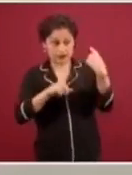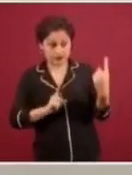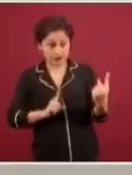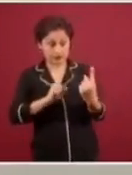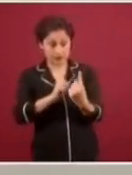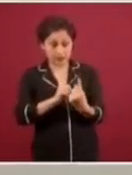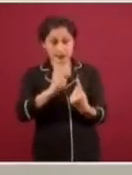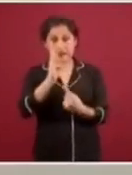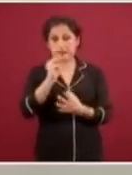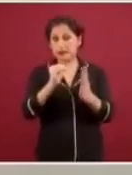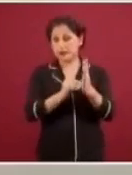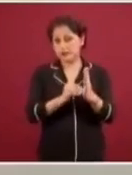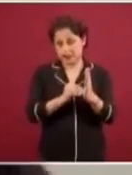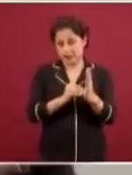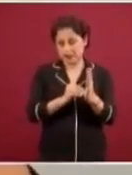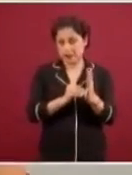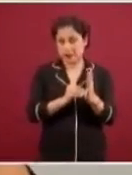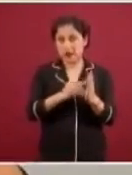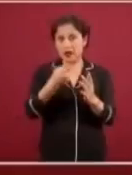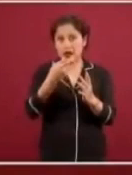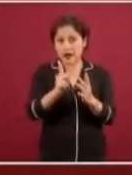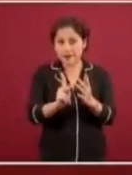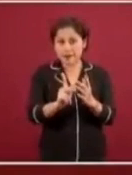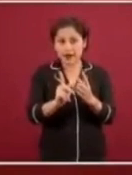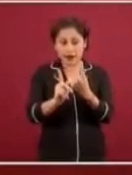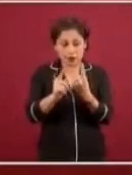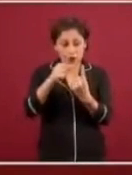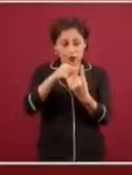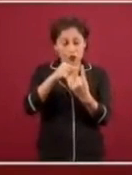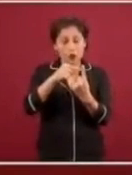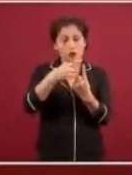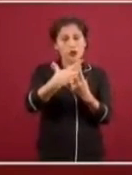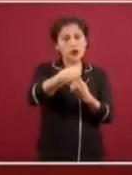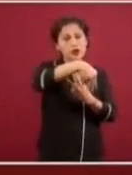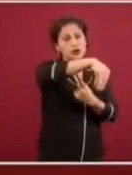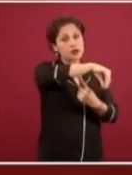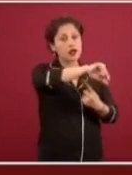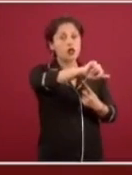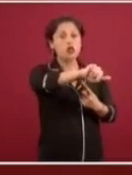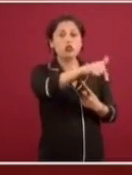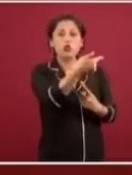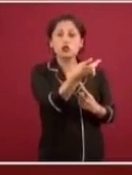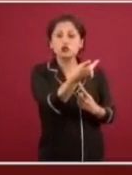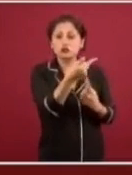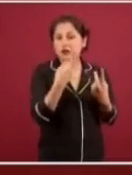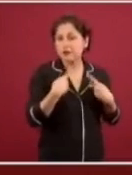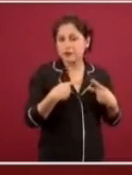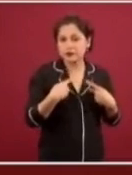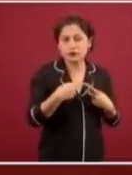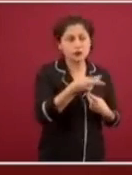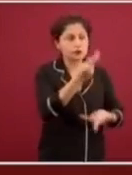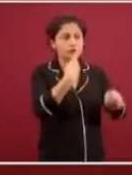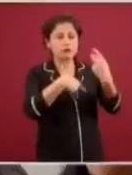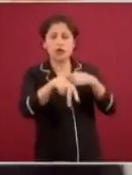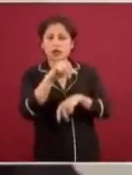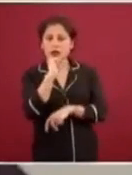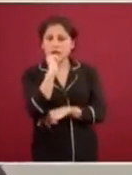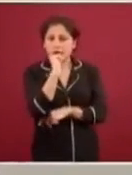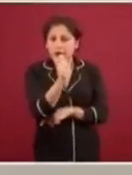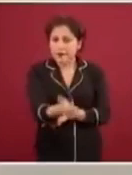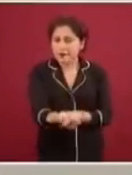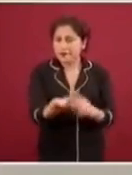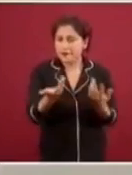pero cada una de ellas representa a otros doce vamos a redondearlo que no fueron a consulta que